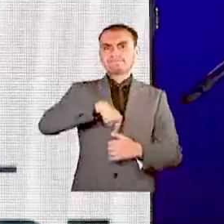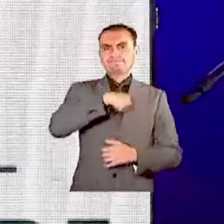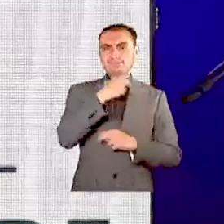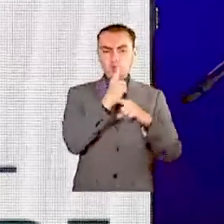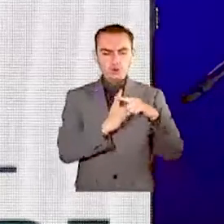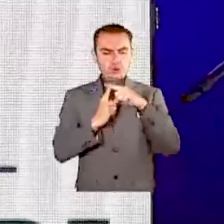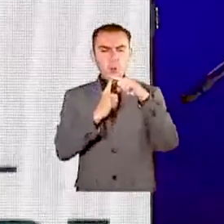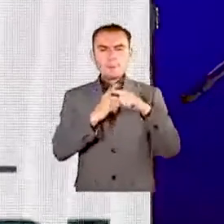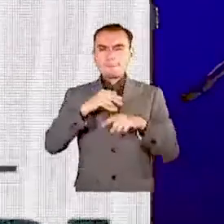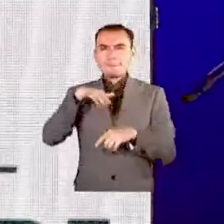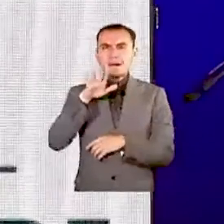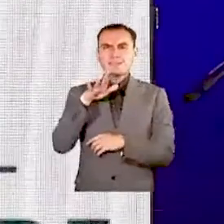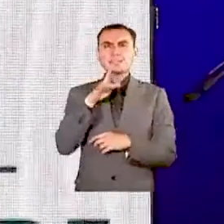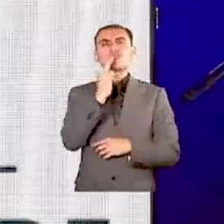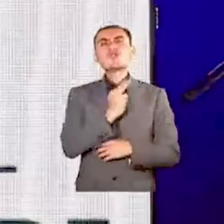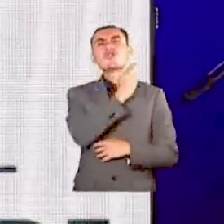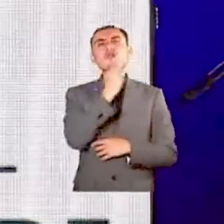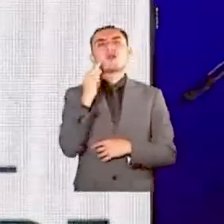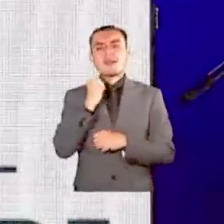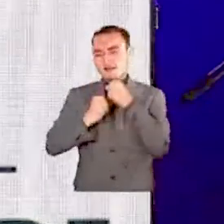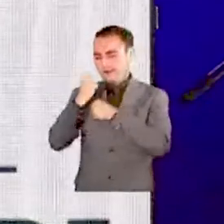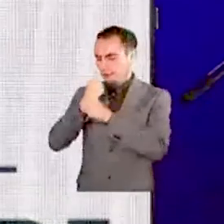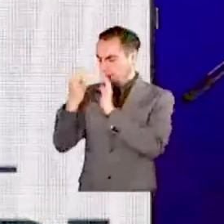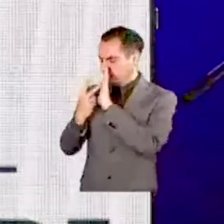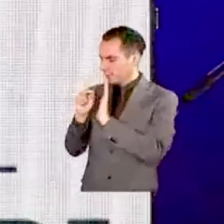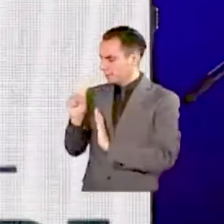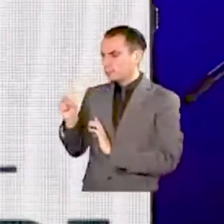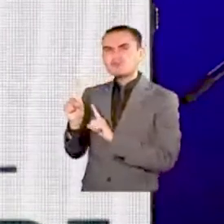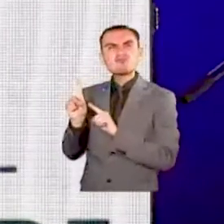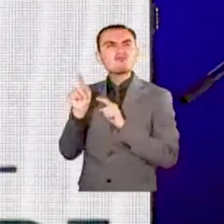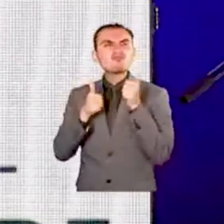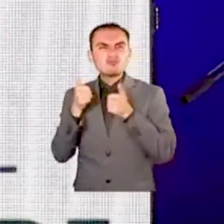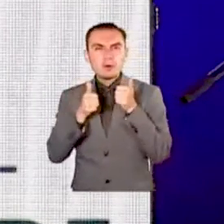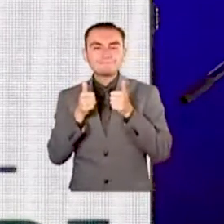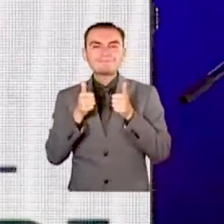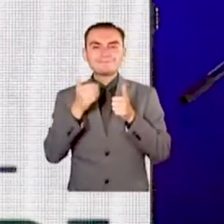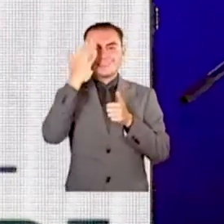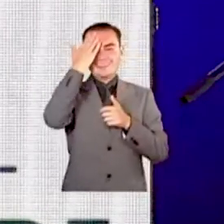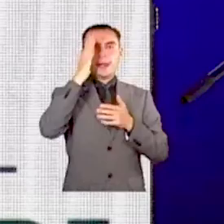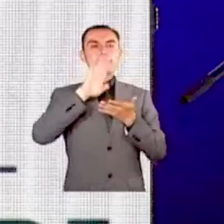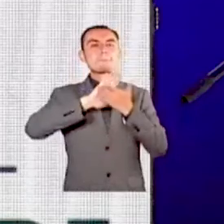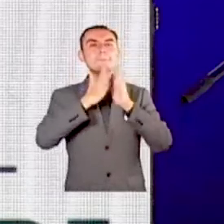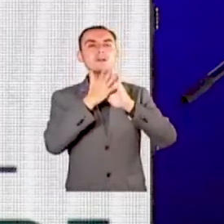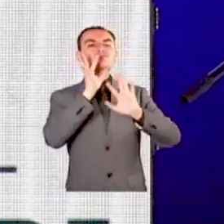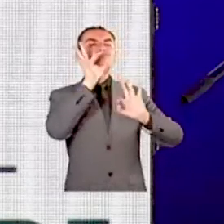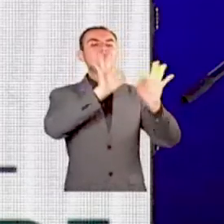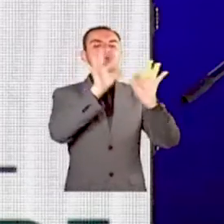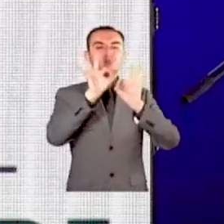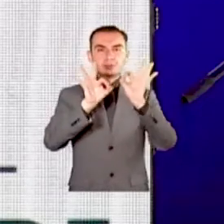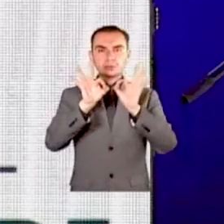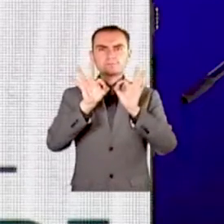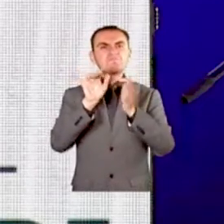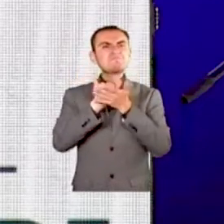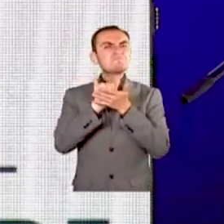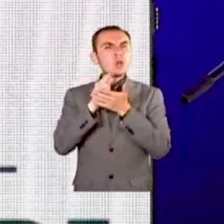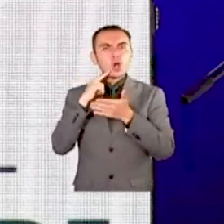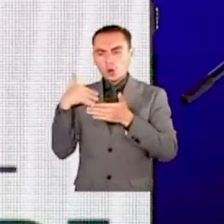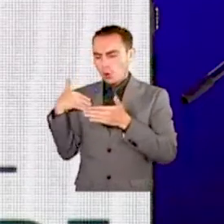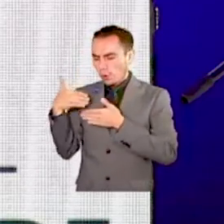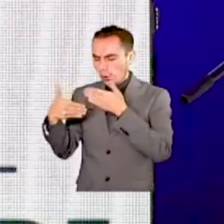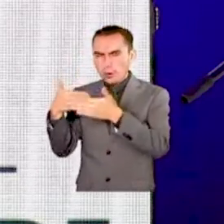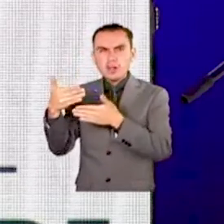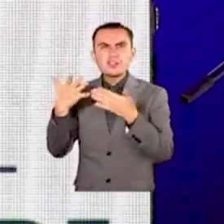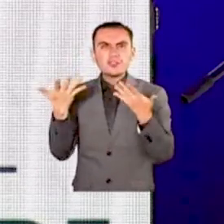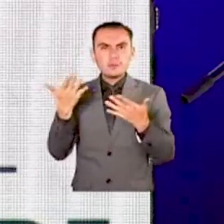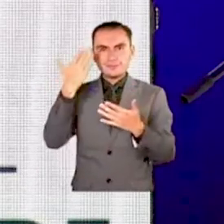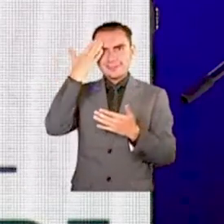la Procuraduría en el 2021 fue trabajar por la construcción de la paz. Y lo viene haciendo mediante el estricto